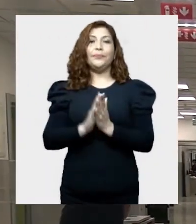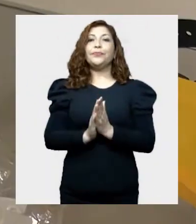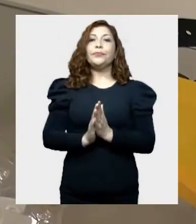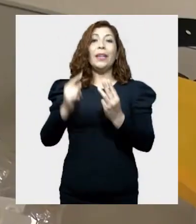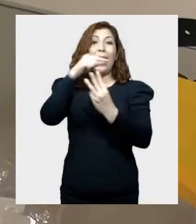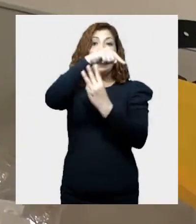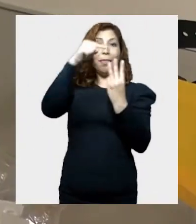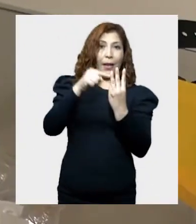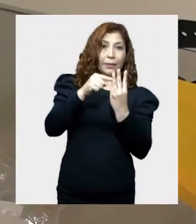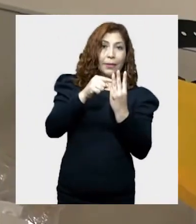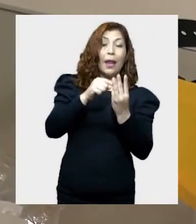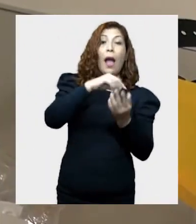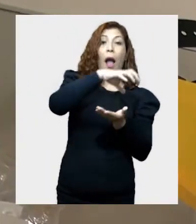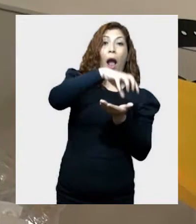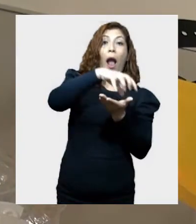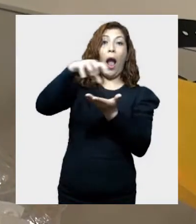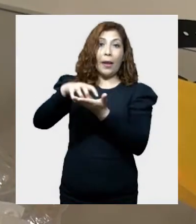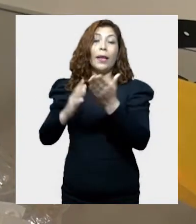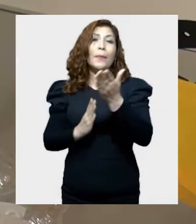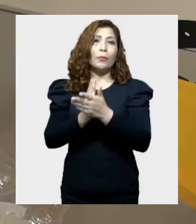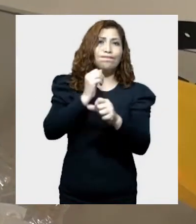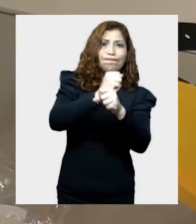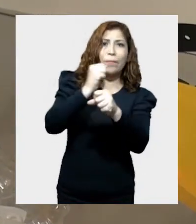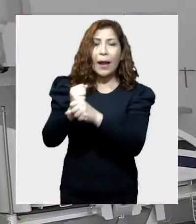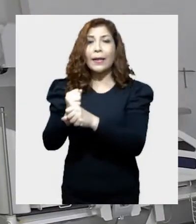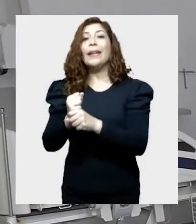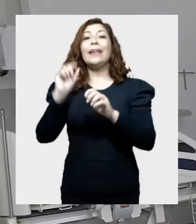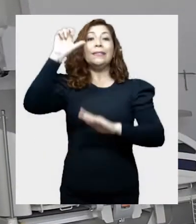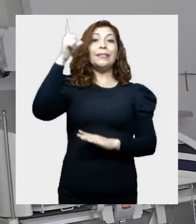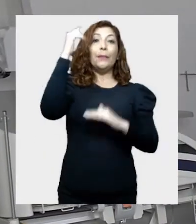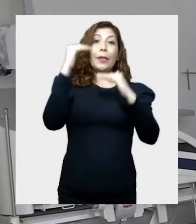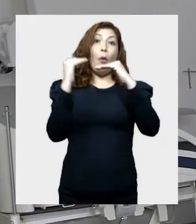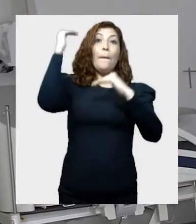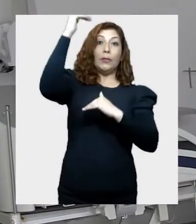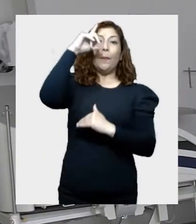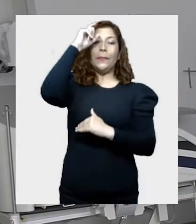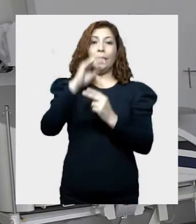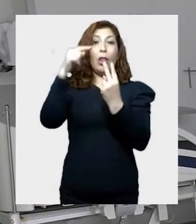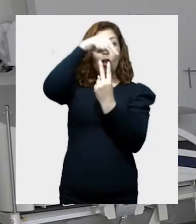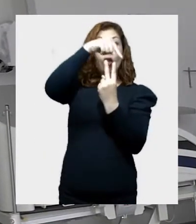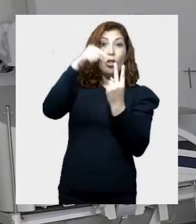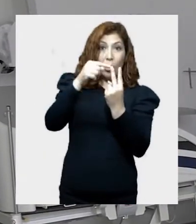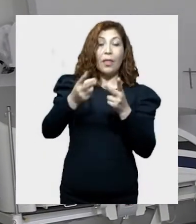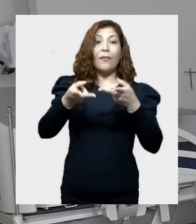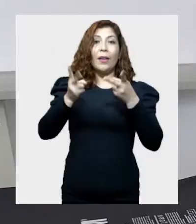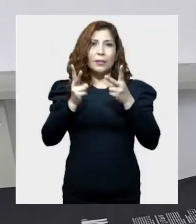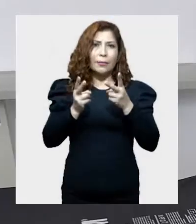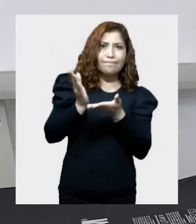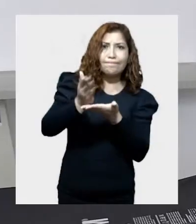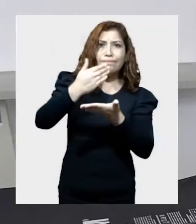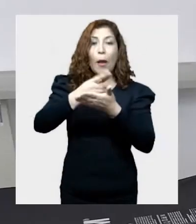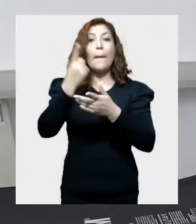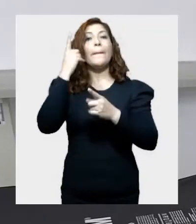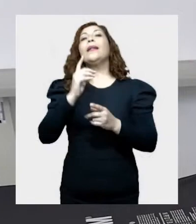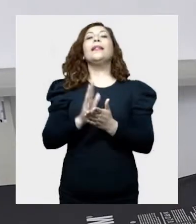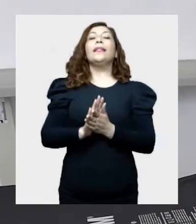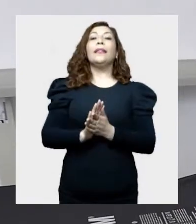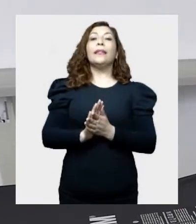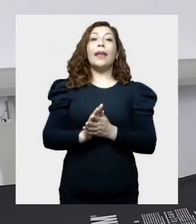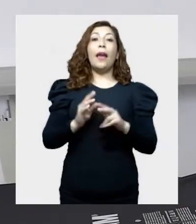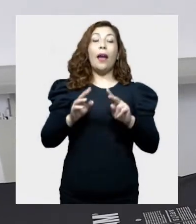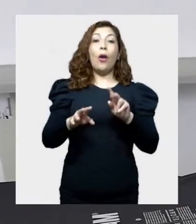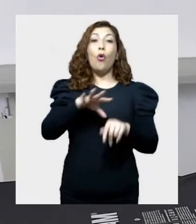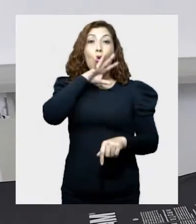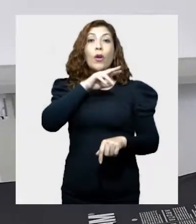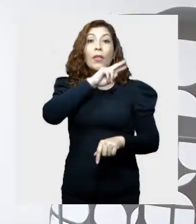en operación en el 7º piso de nuestro hospital, de los cuales 2 debían ser habilitados según el plan de explotación de